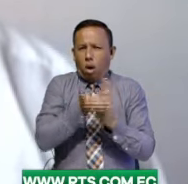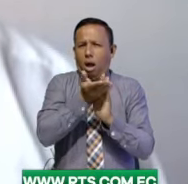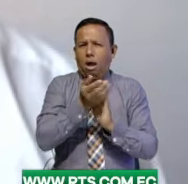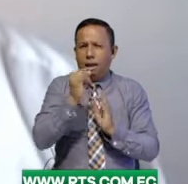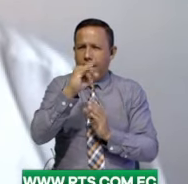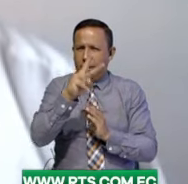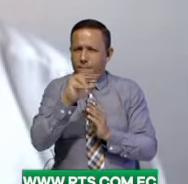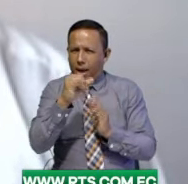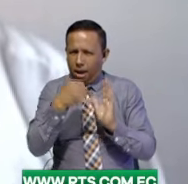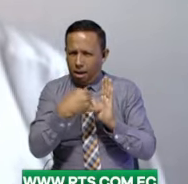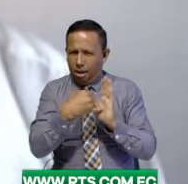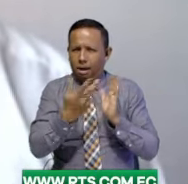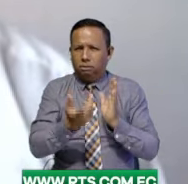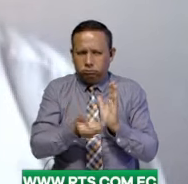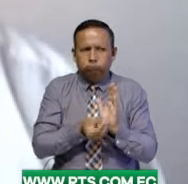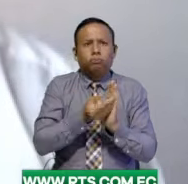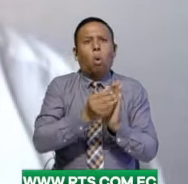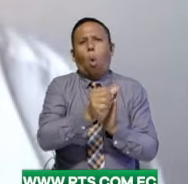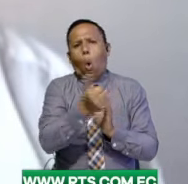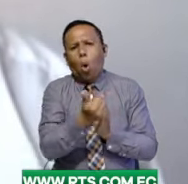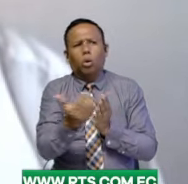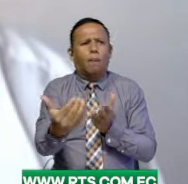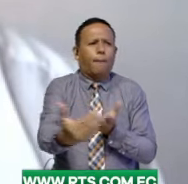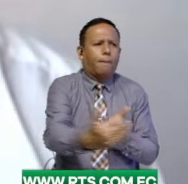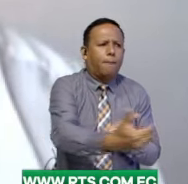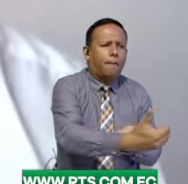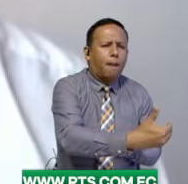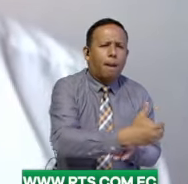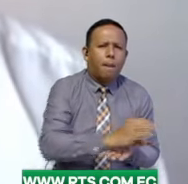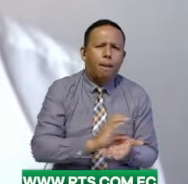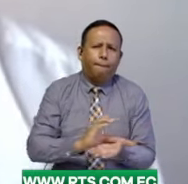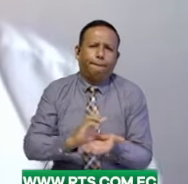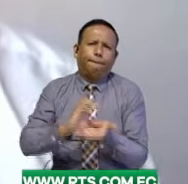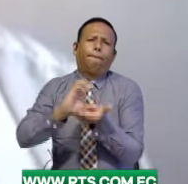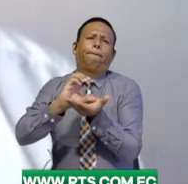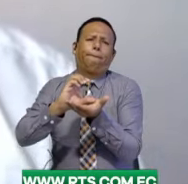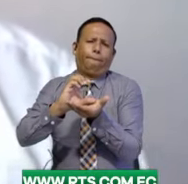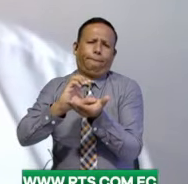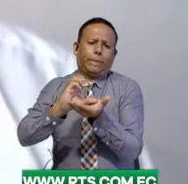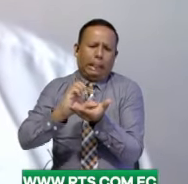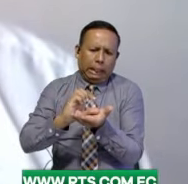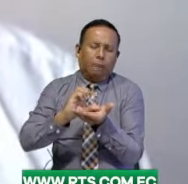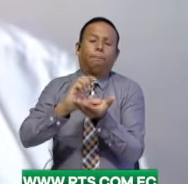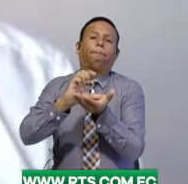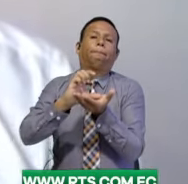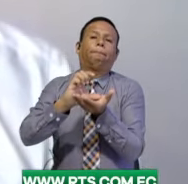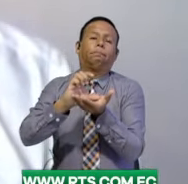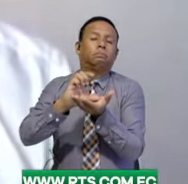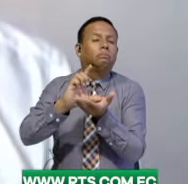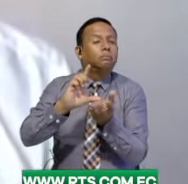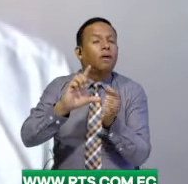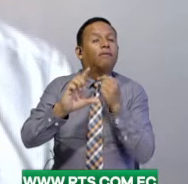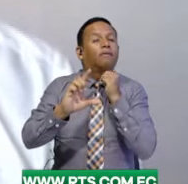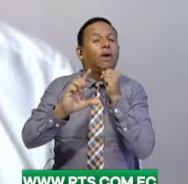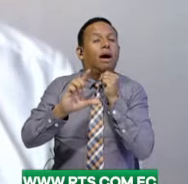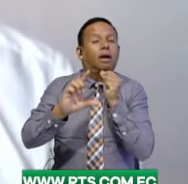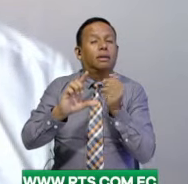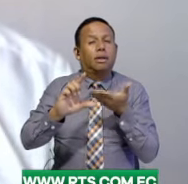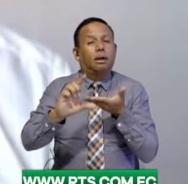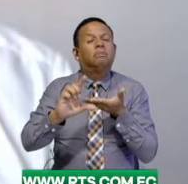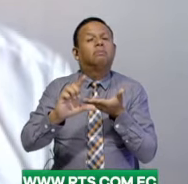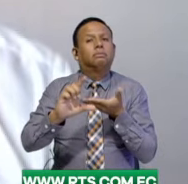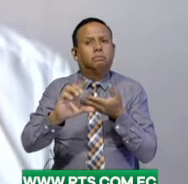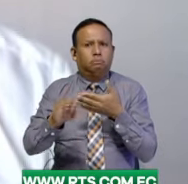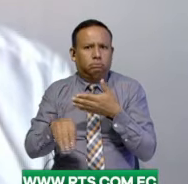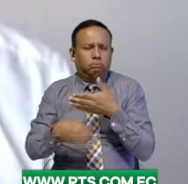con otros ingresos que se llevan a cabo como está en el presupuesto, y obviamente hay un pendiente todavía para cubrir